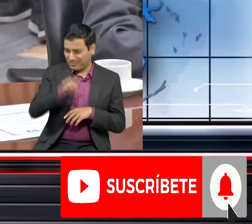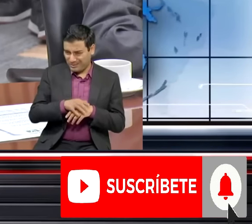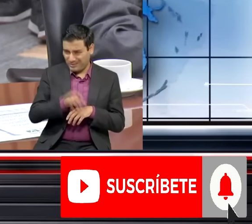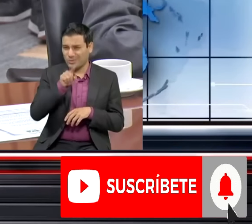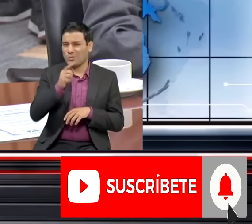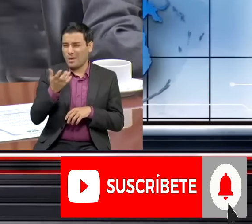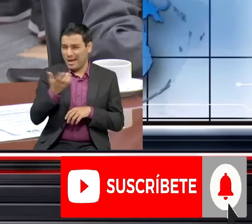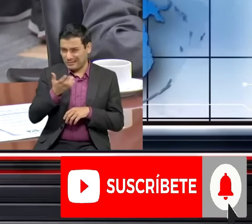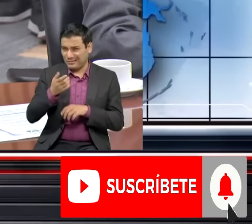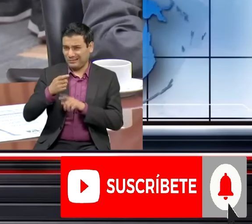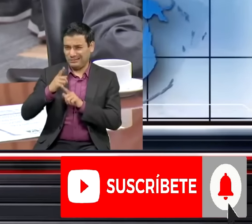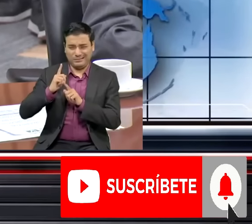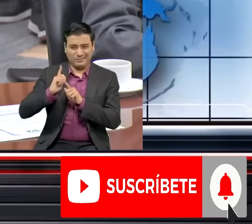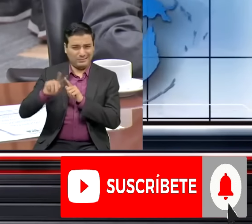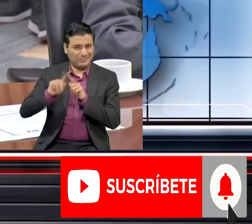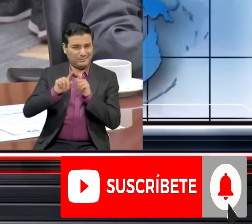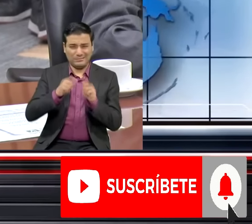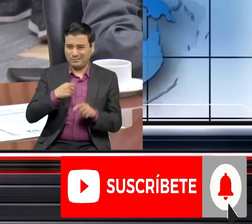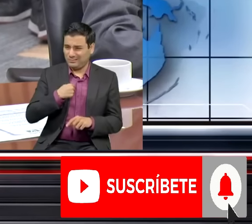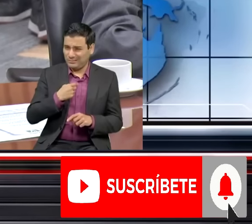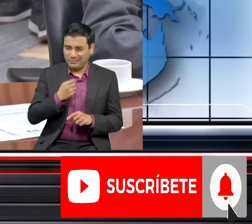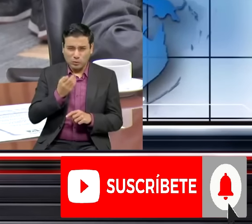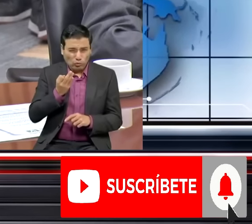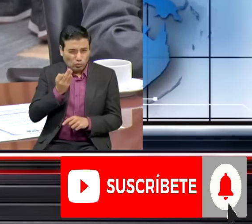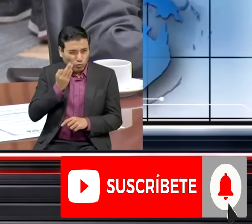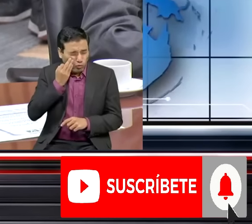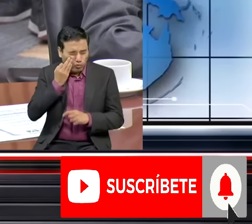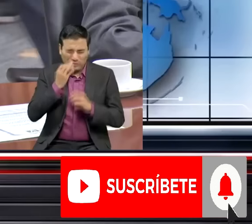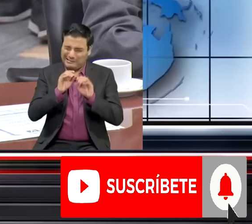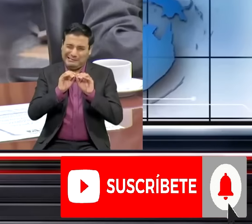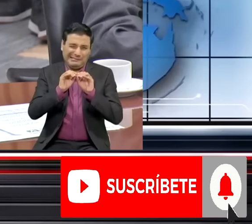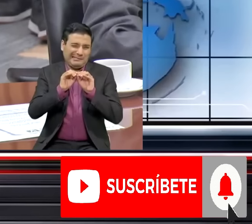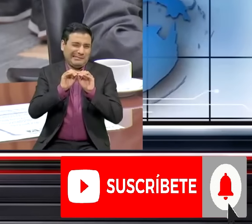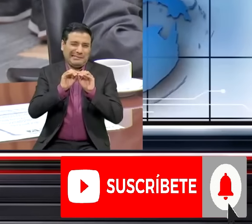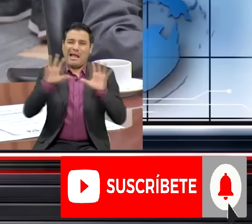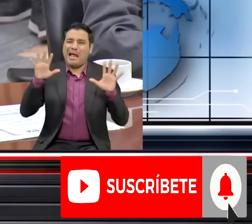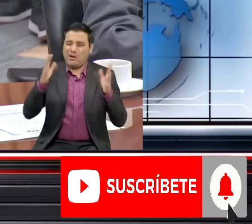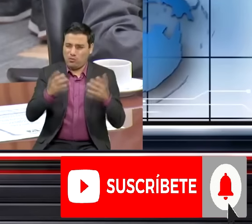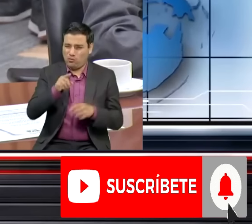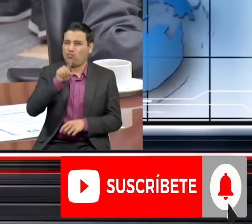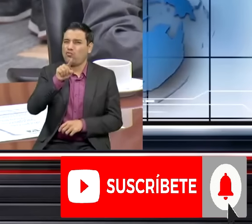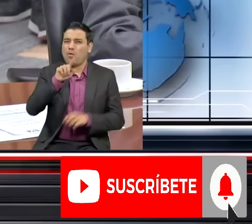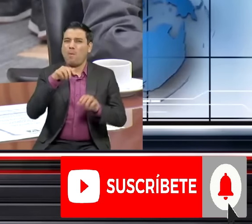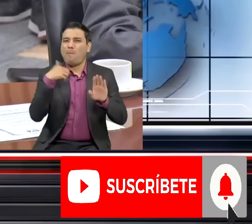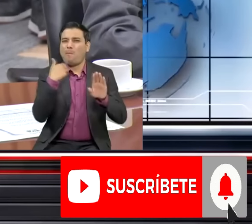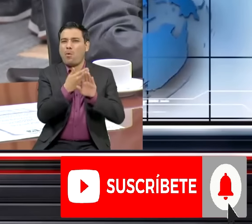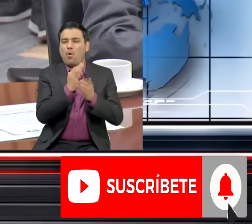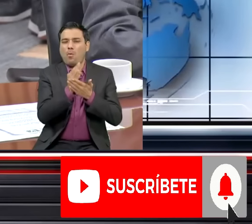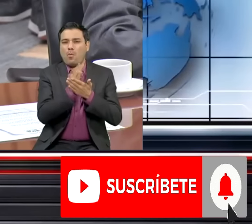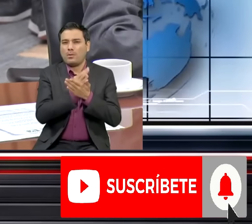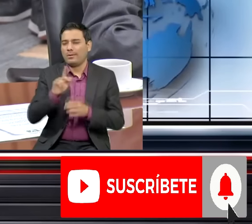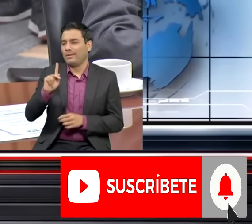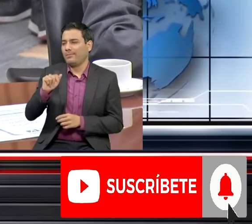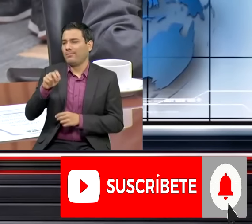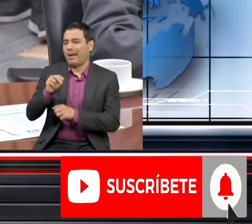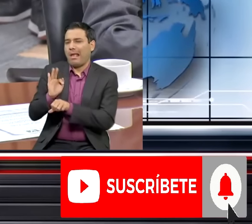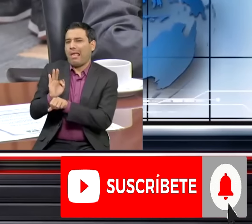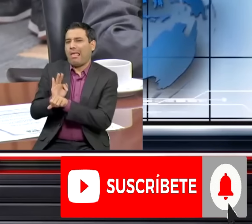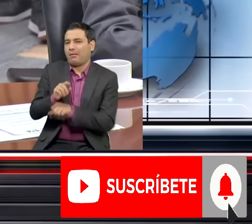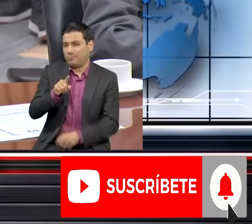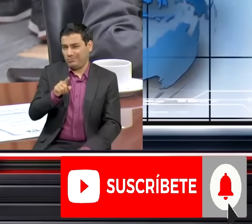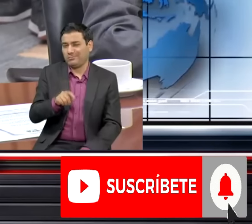que yo he mencionado, donde se ha evidenciado con mucha claridad su tendencia para perjudicar a Morena y para favorecer al PAN.